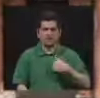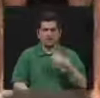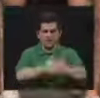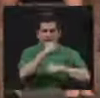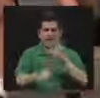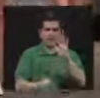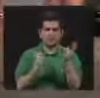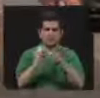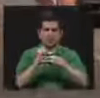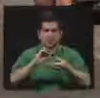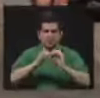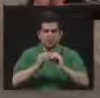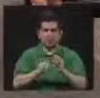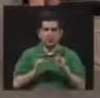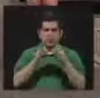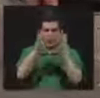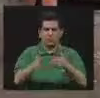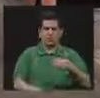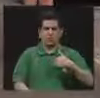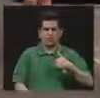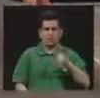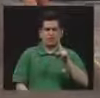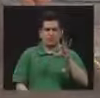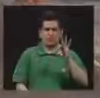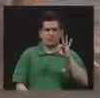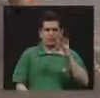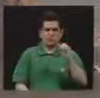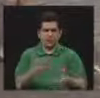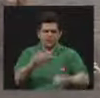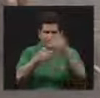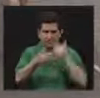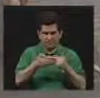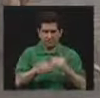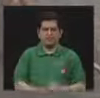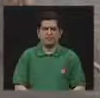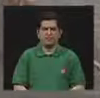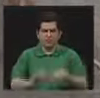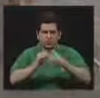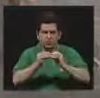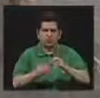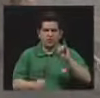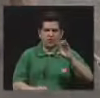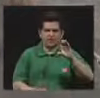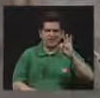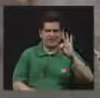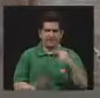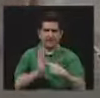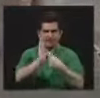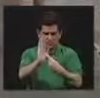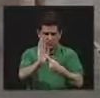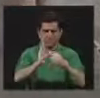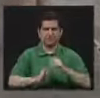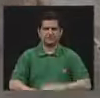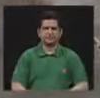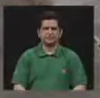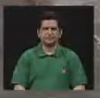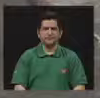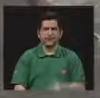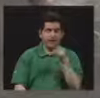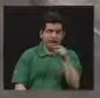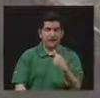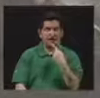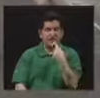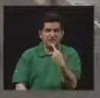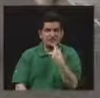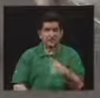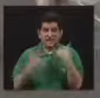año 5 veces la cantidad de turistas que recibía en 1990, según datos del Instituto Costarricense de Turismo, ICT, en los que se